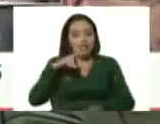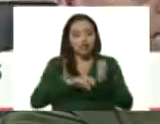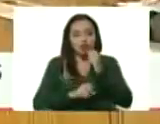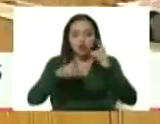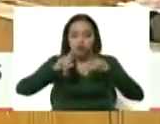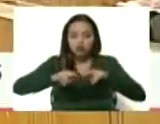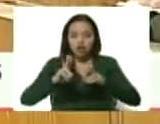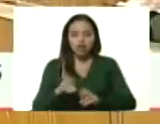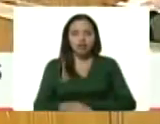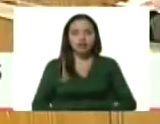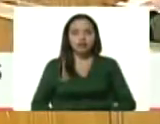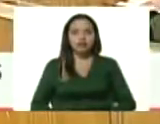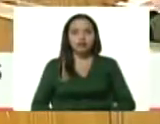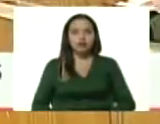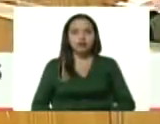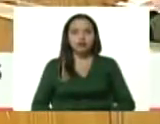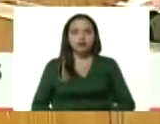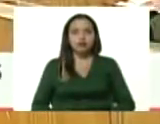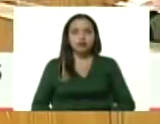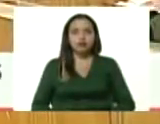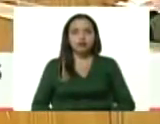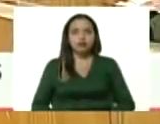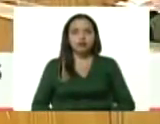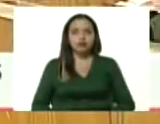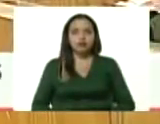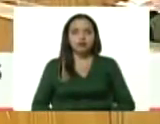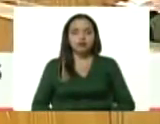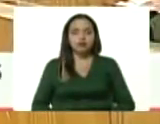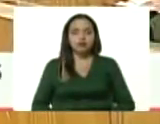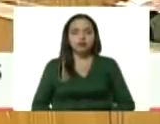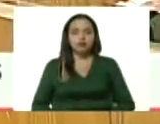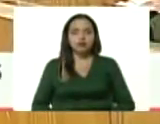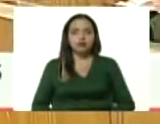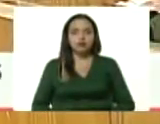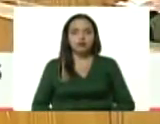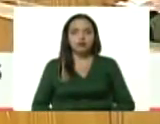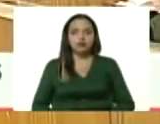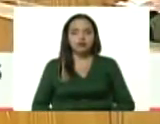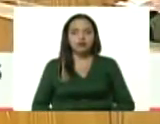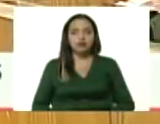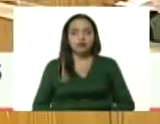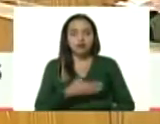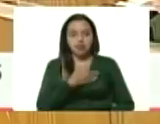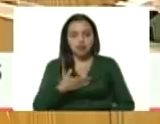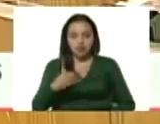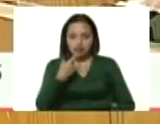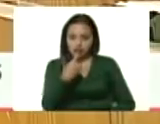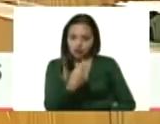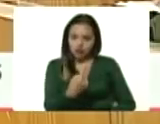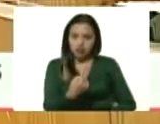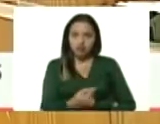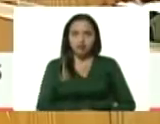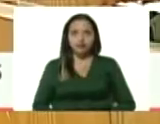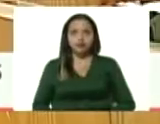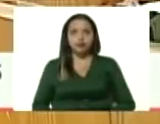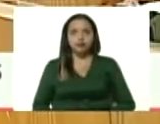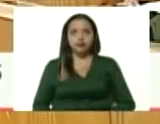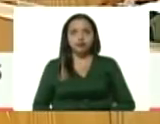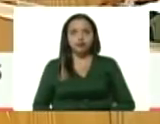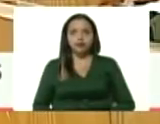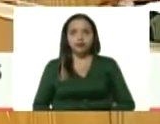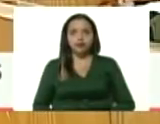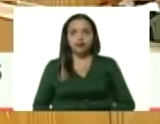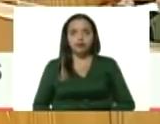traidores nunca, milicianos y milicianas de la patria. Quiero decirle, actualizar los